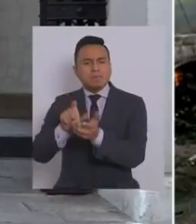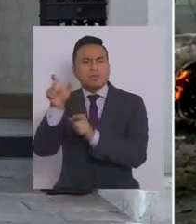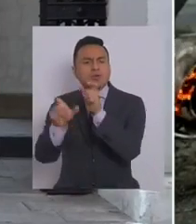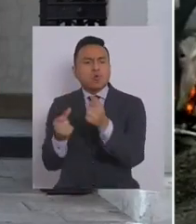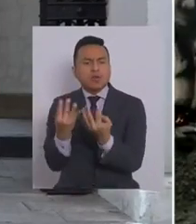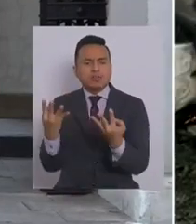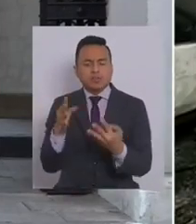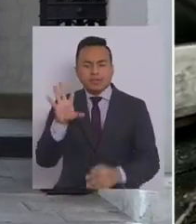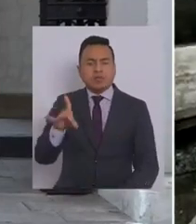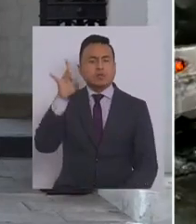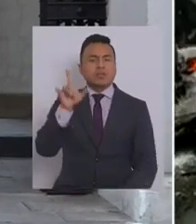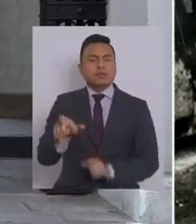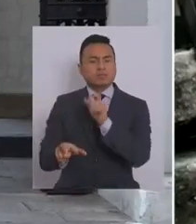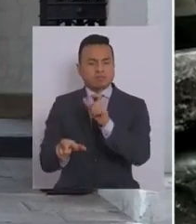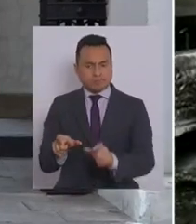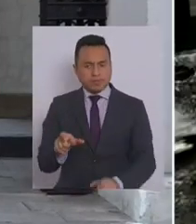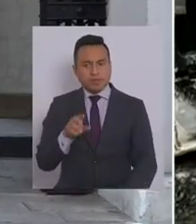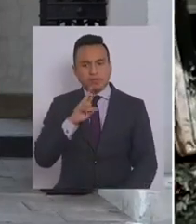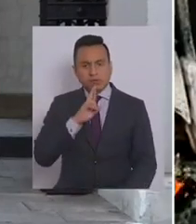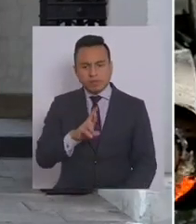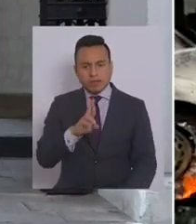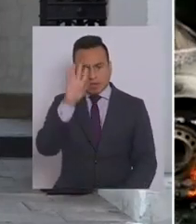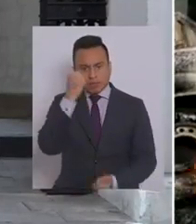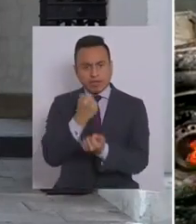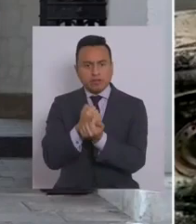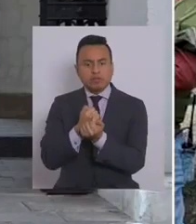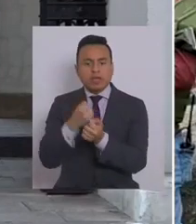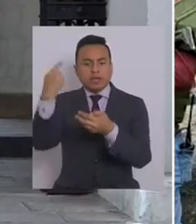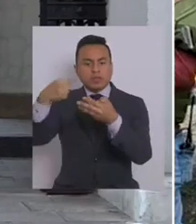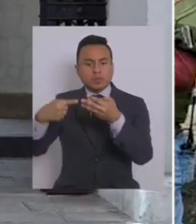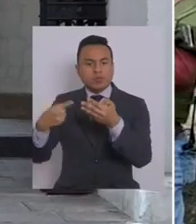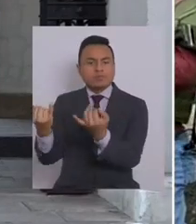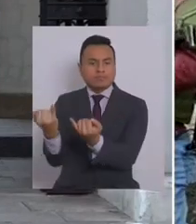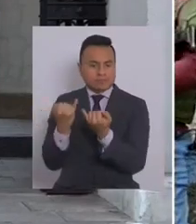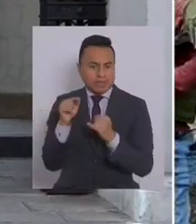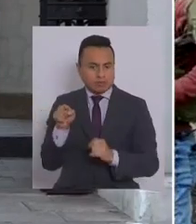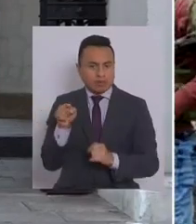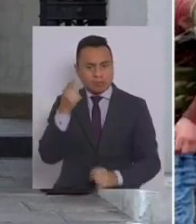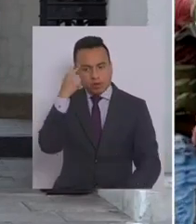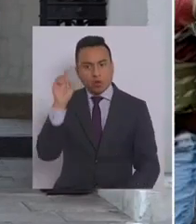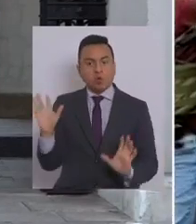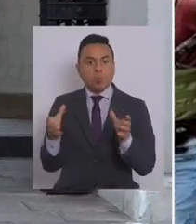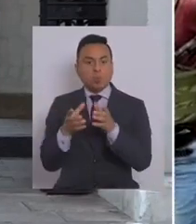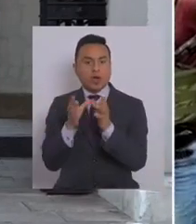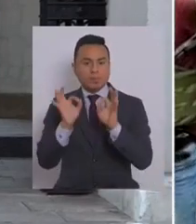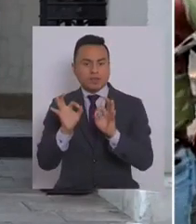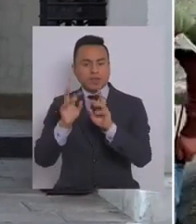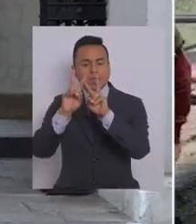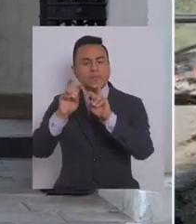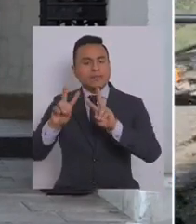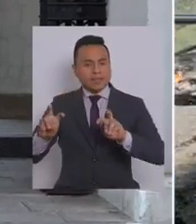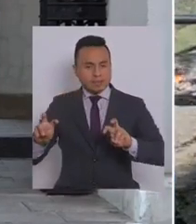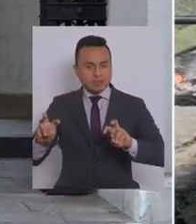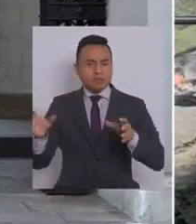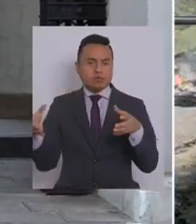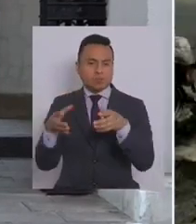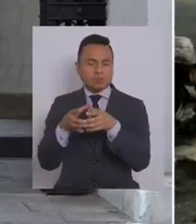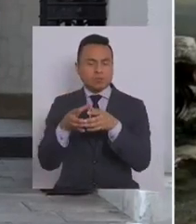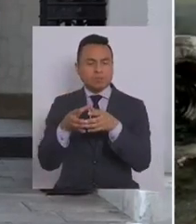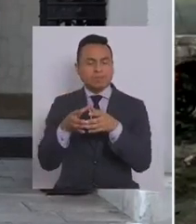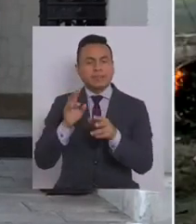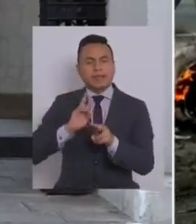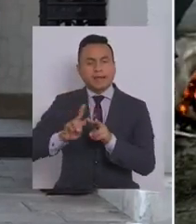que encontraron? Carabineros va a dar todos y cada uno de los detalles, pero esto era un grupo especializado investigativo que